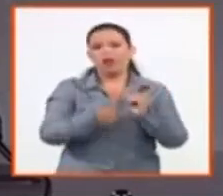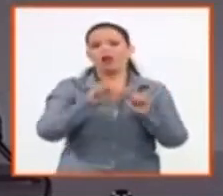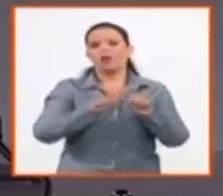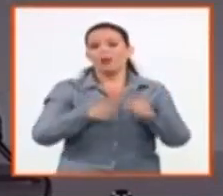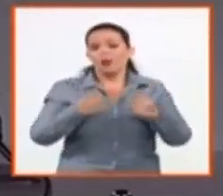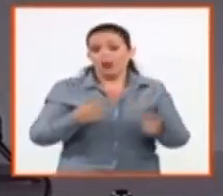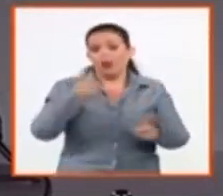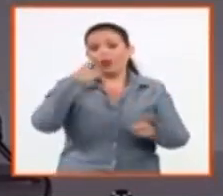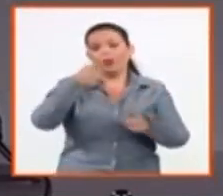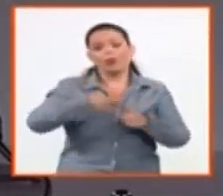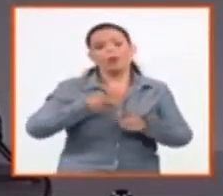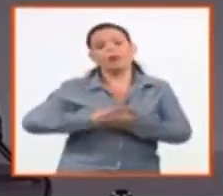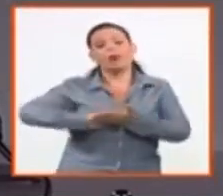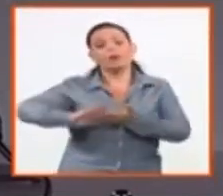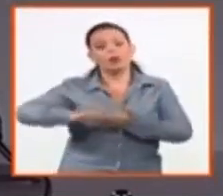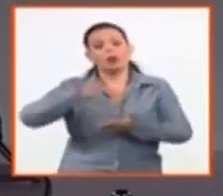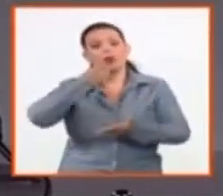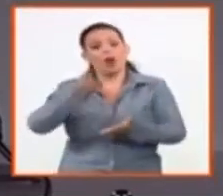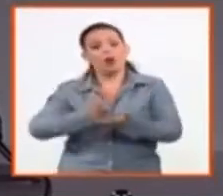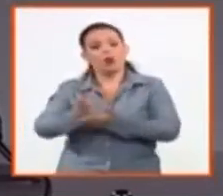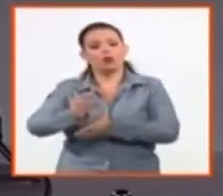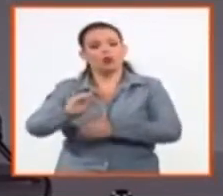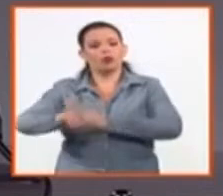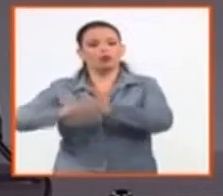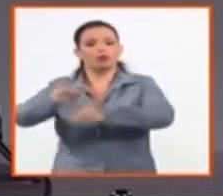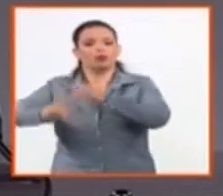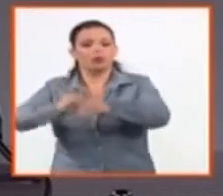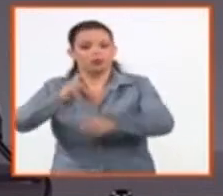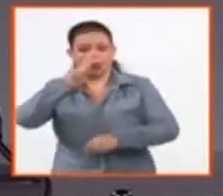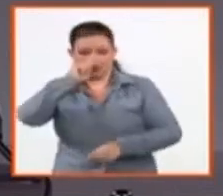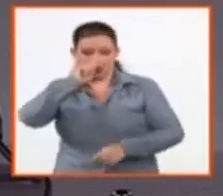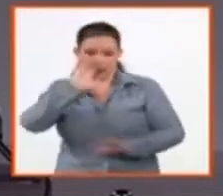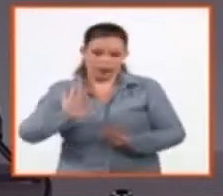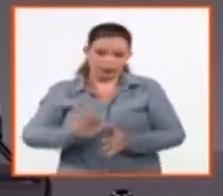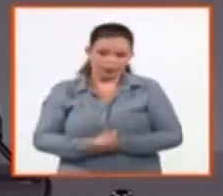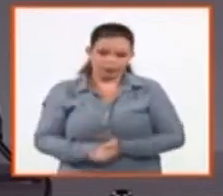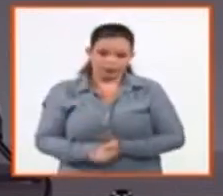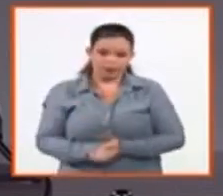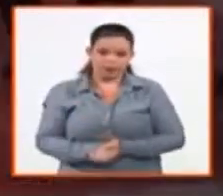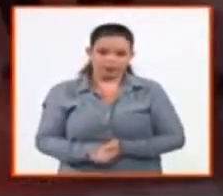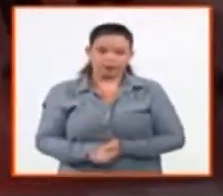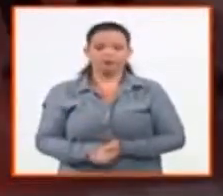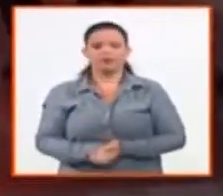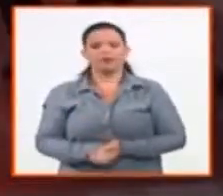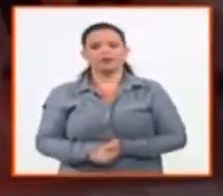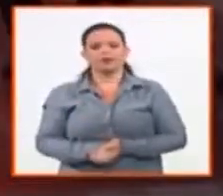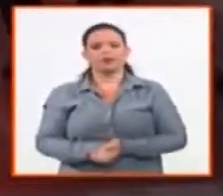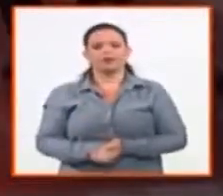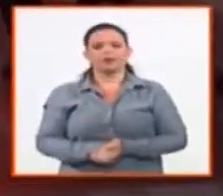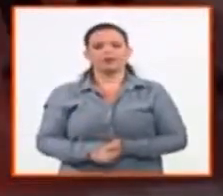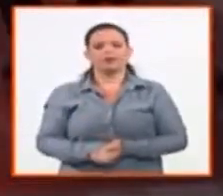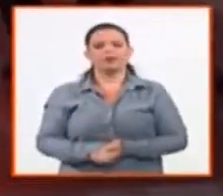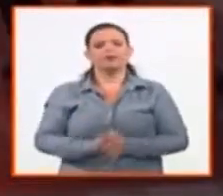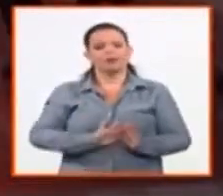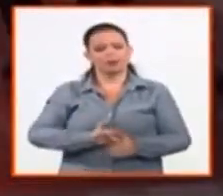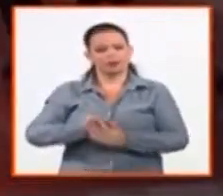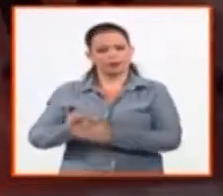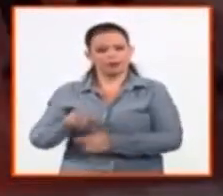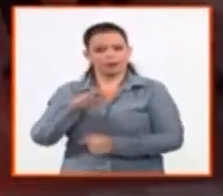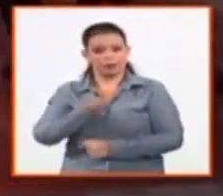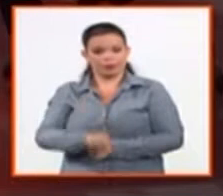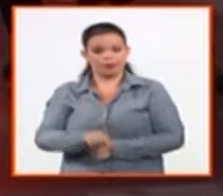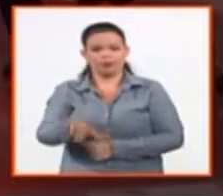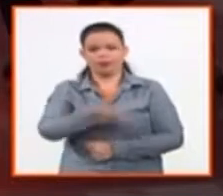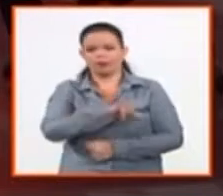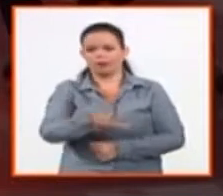una, además de el apoyo popular, el recurso económico para poder combatir. Vamos también a lo externo, porque como bien se ha dicho,